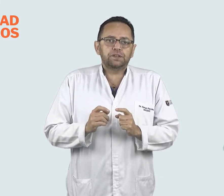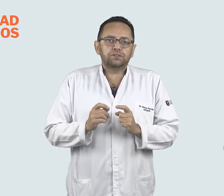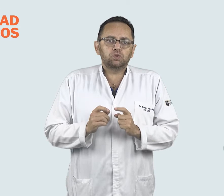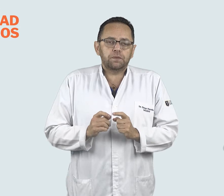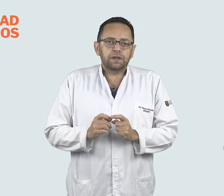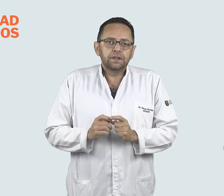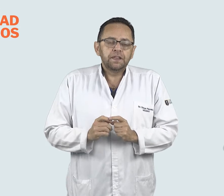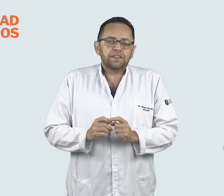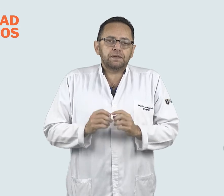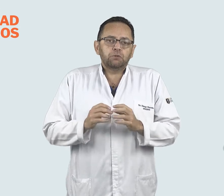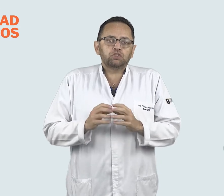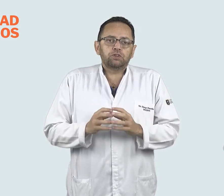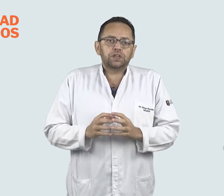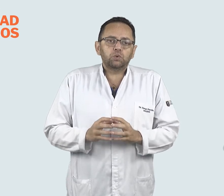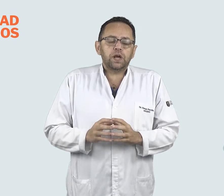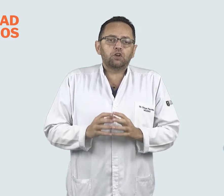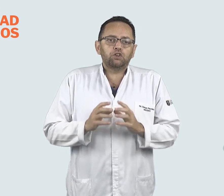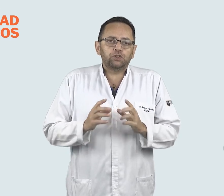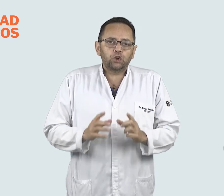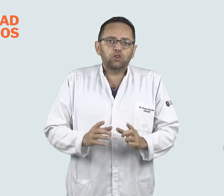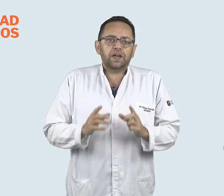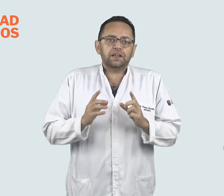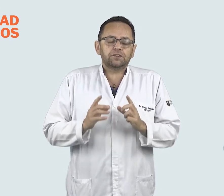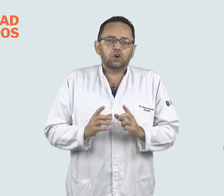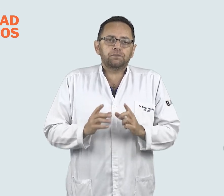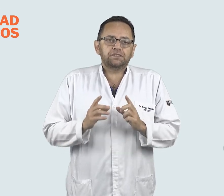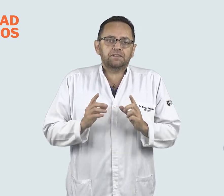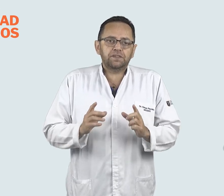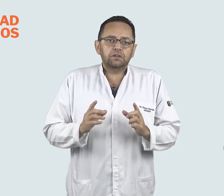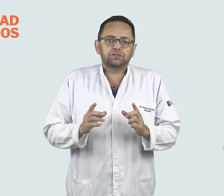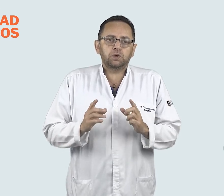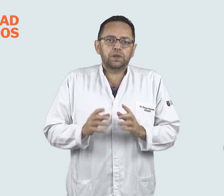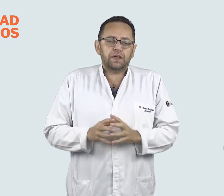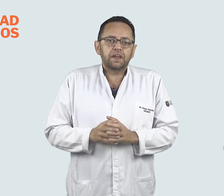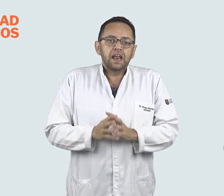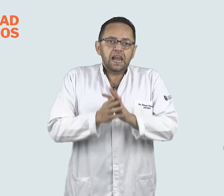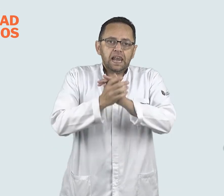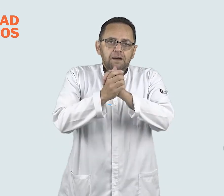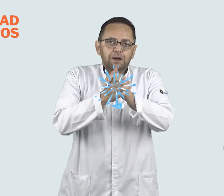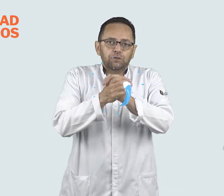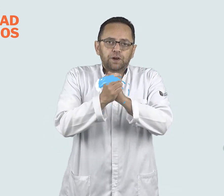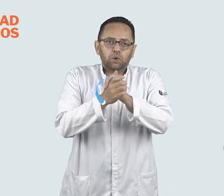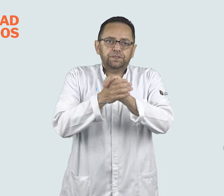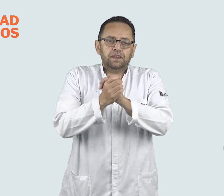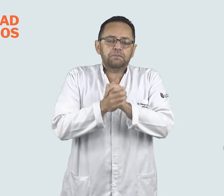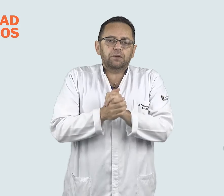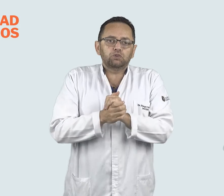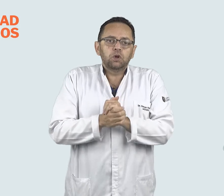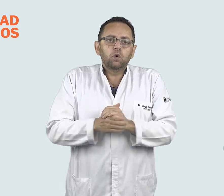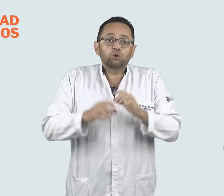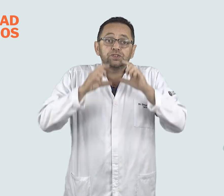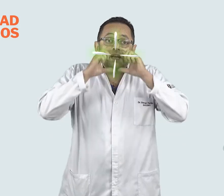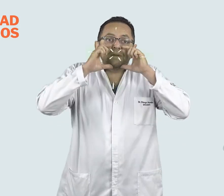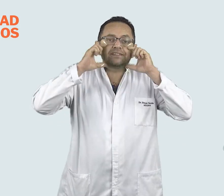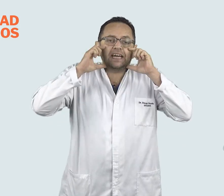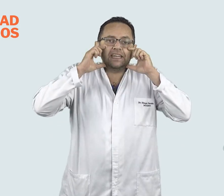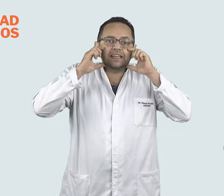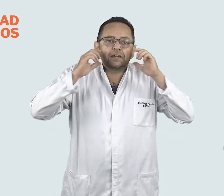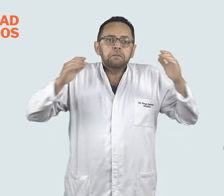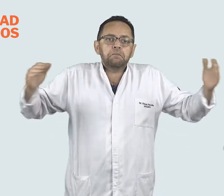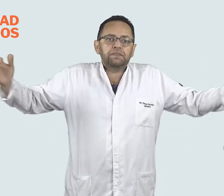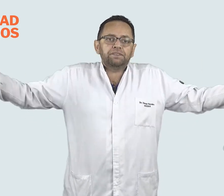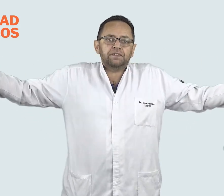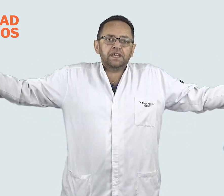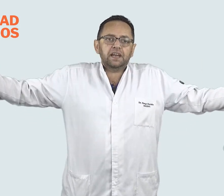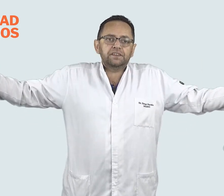el COVID-19. Debemos continuar con todas las normas de bioseguridad. Lavado frecuente de manos, usar